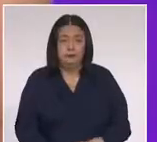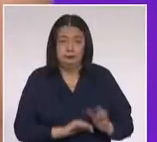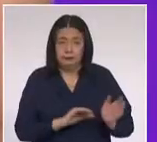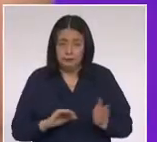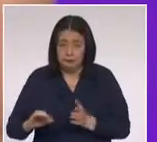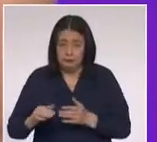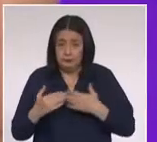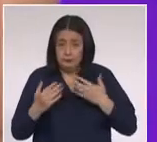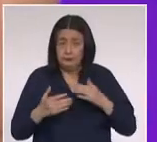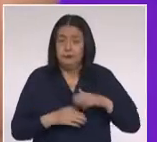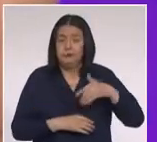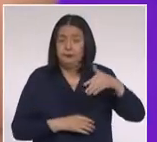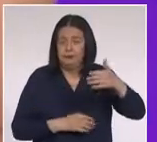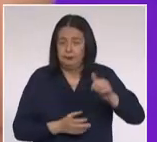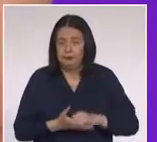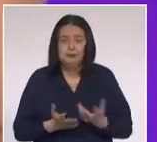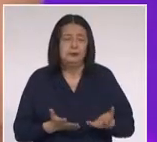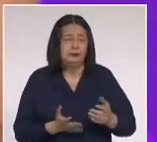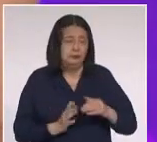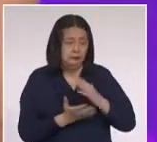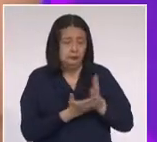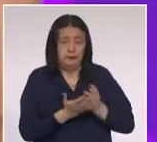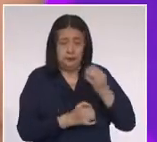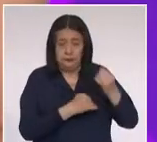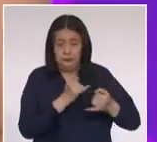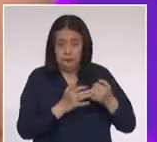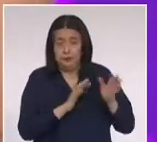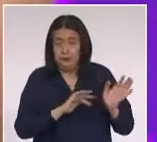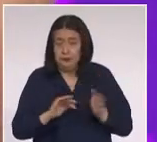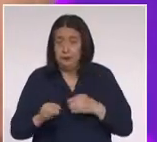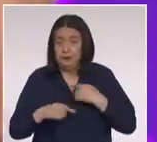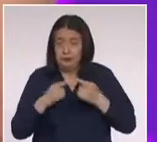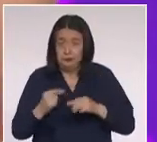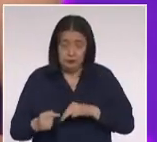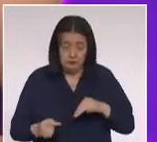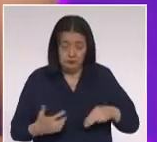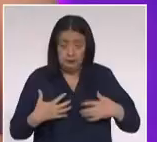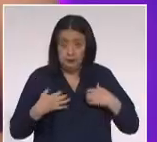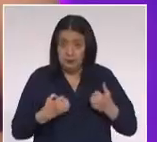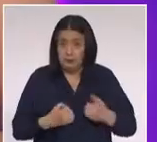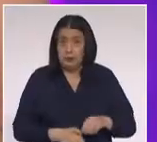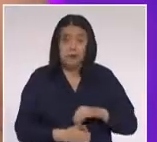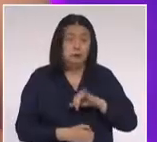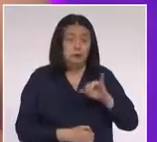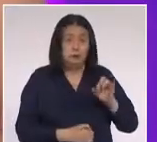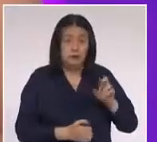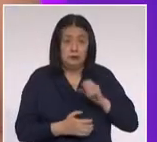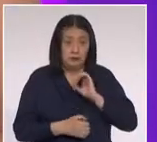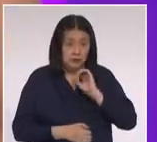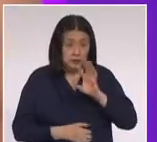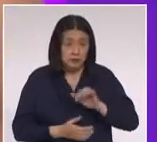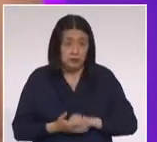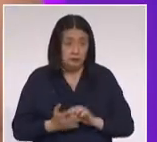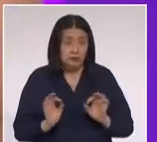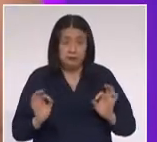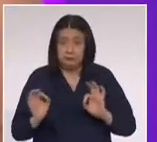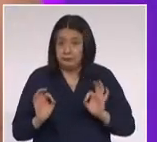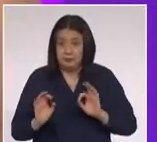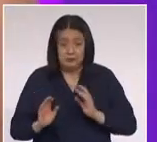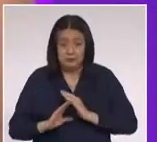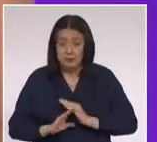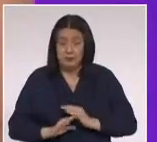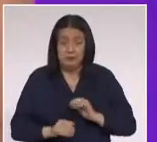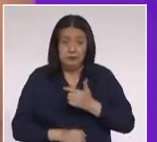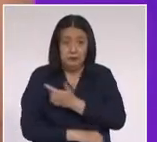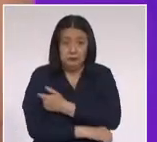hablar de esto más adelante en el bloque internacional también. Ahora les contamos que el ministro de Salud, Jorge López Peña, aseguró que ninguna vacuna